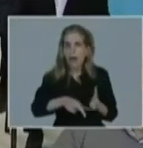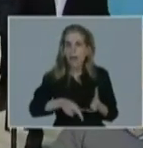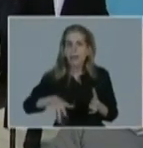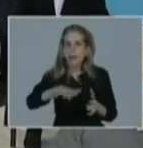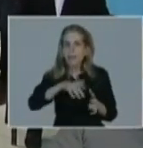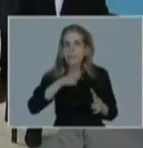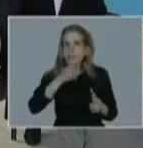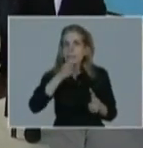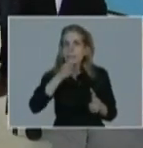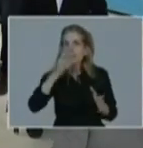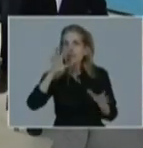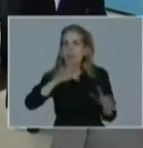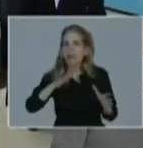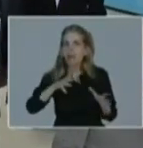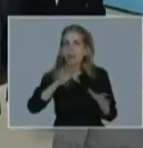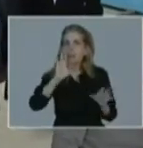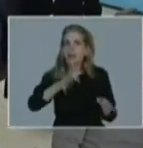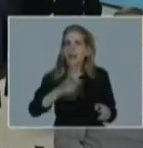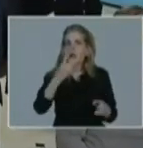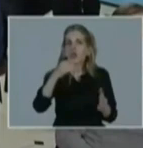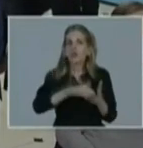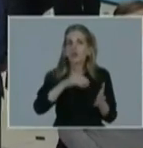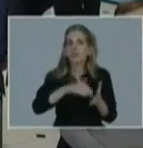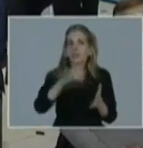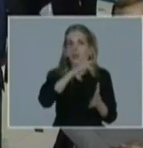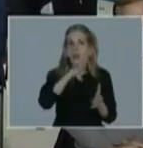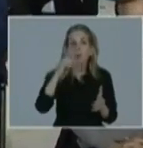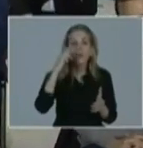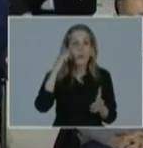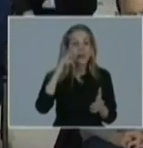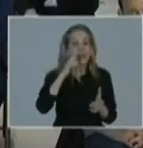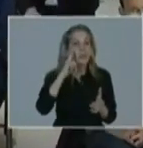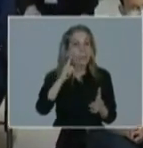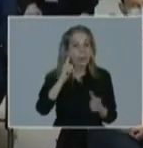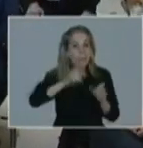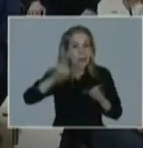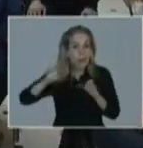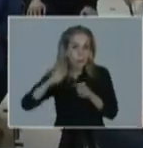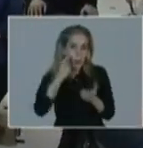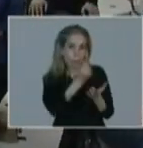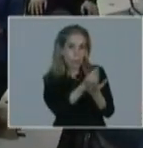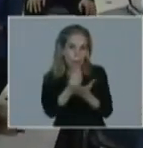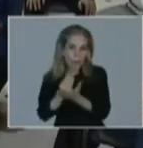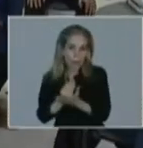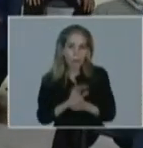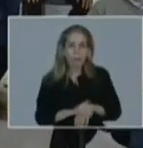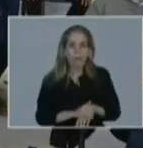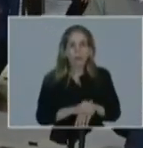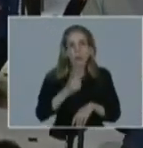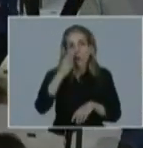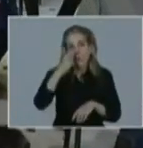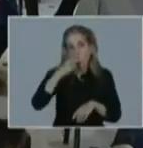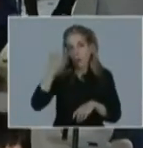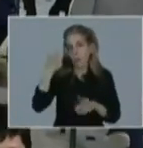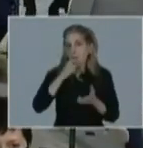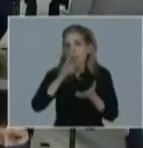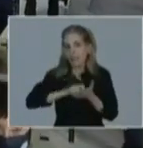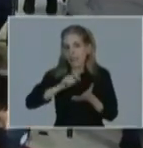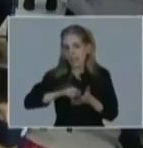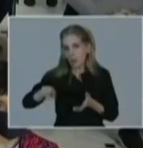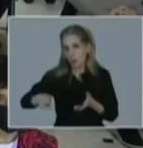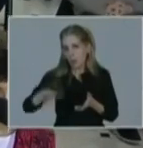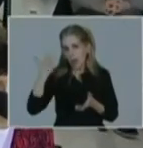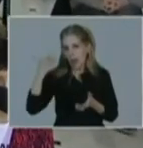virus, en marzo, el 20 de marzo, nunca lo estoy buscando, y hablaba de que podía haber un contagio hasta de 2 millones